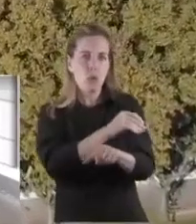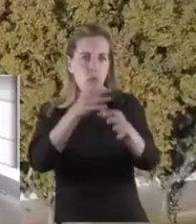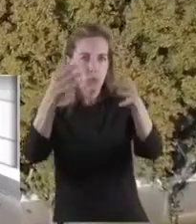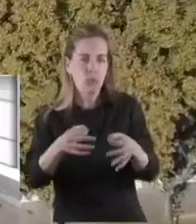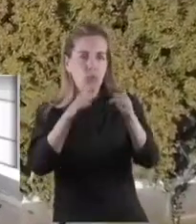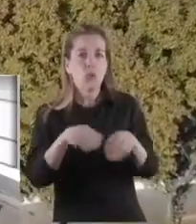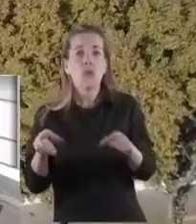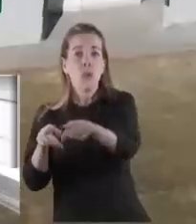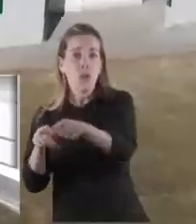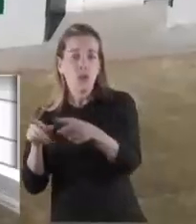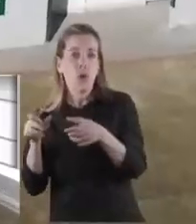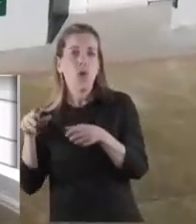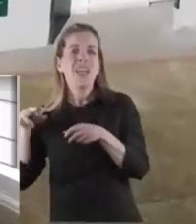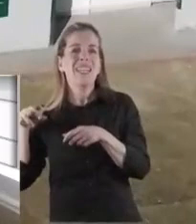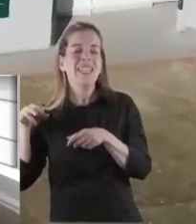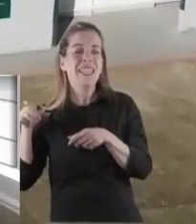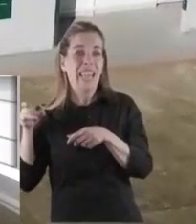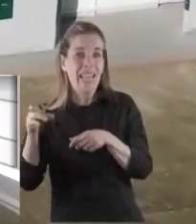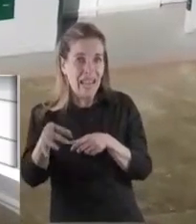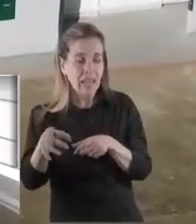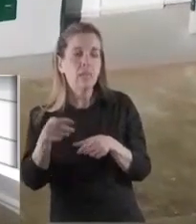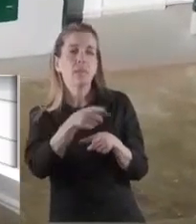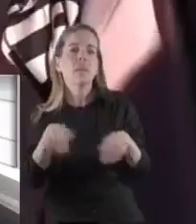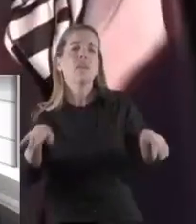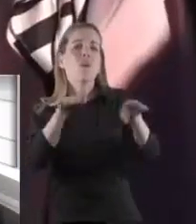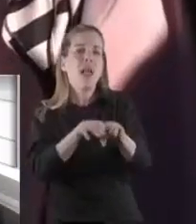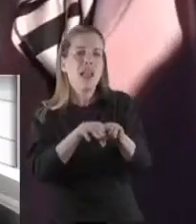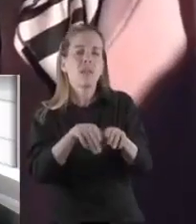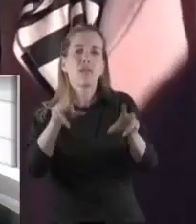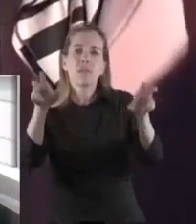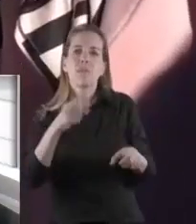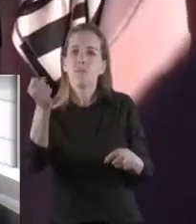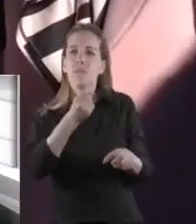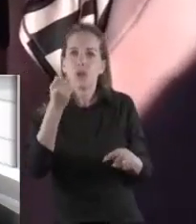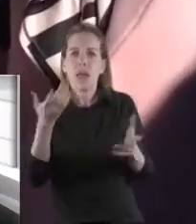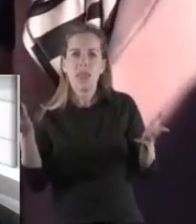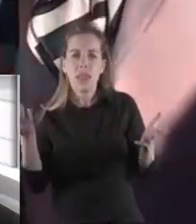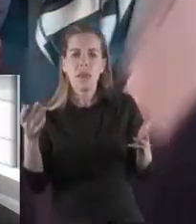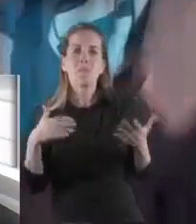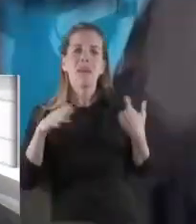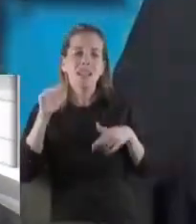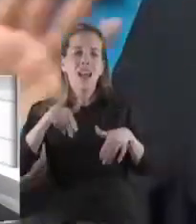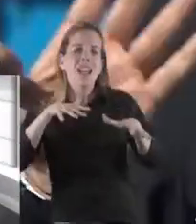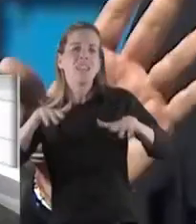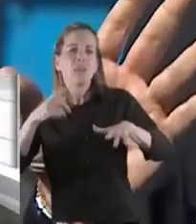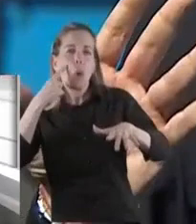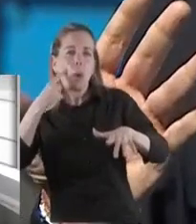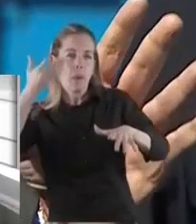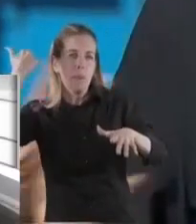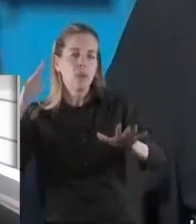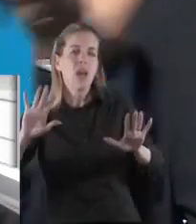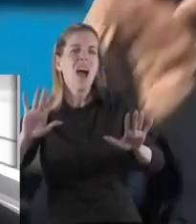que yo creo que en este tiempo que vivimos que debemos rescatar hemos pasado años muy